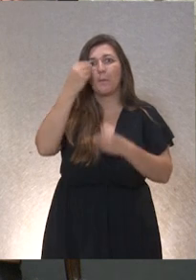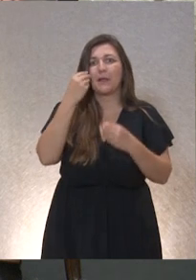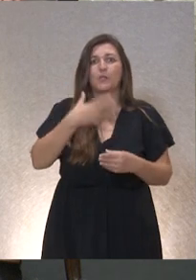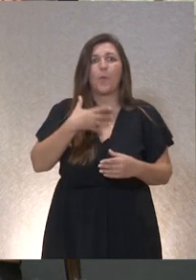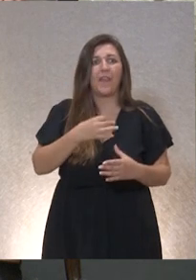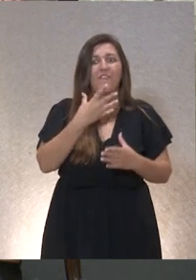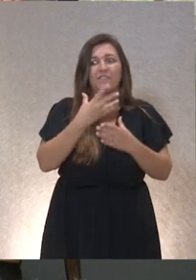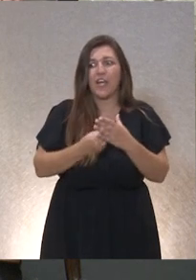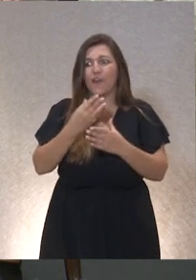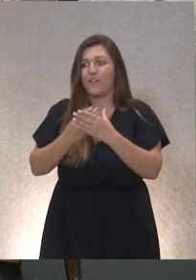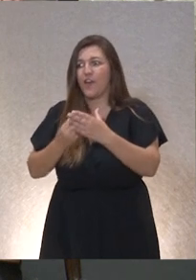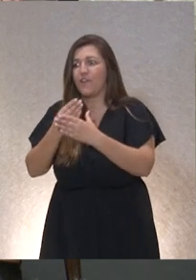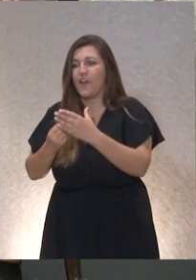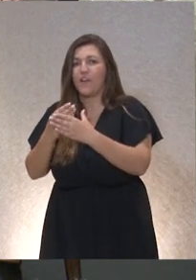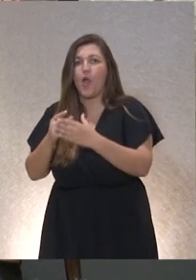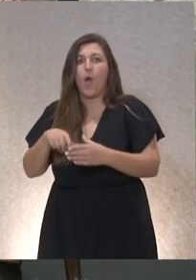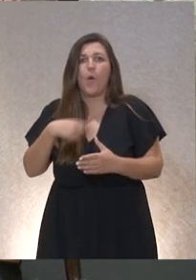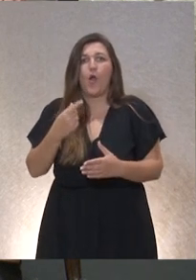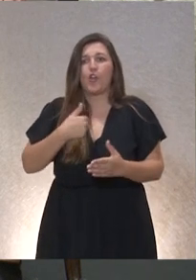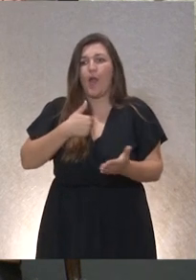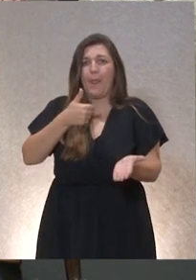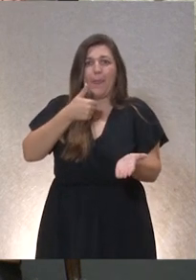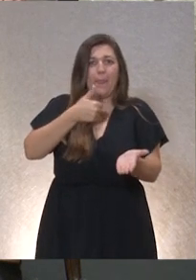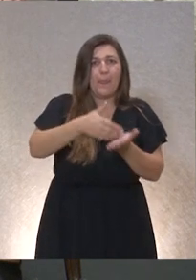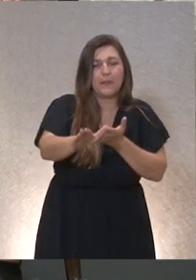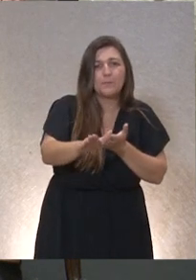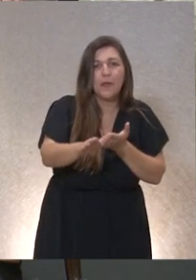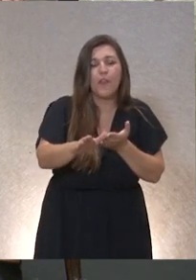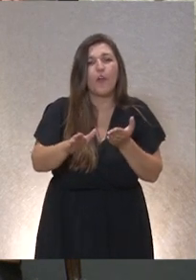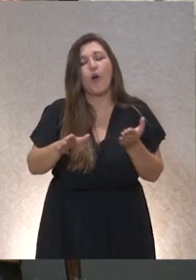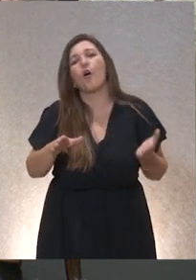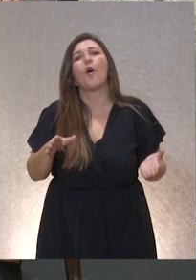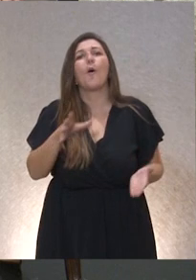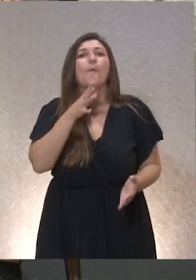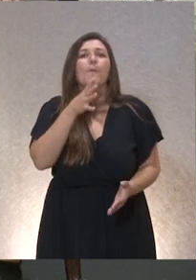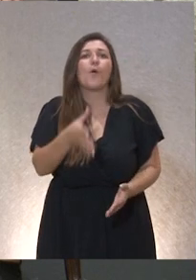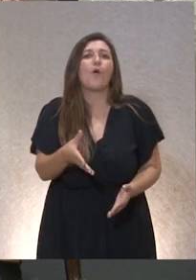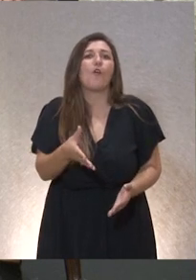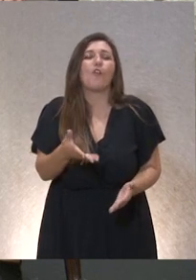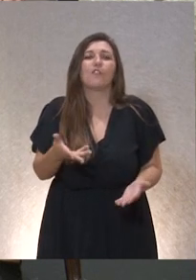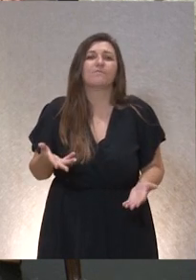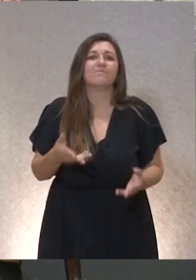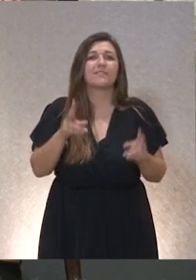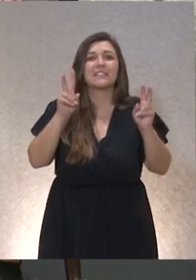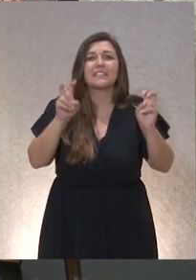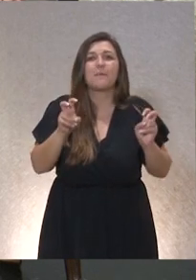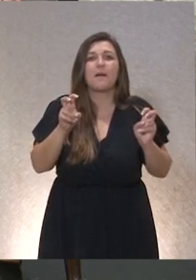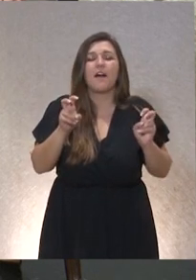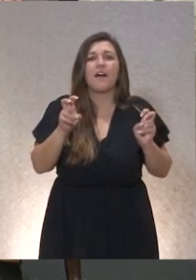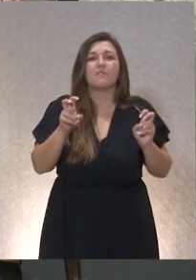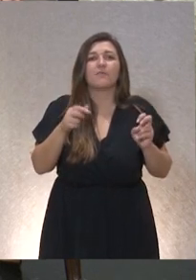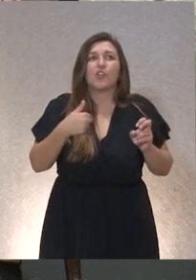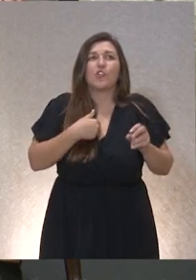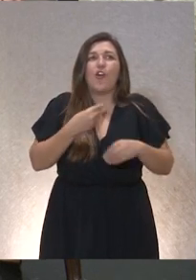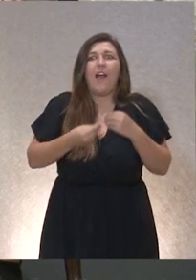eso llevaría lo que es mi despido por por tema de eh No